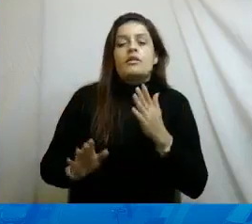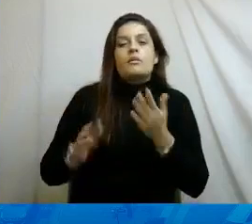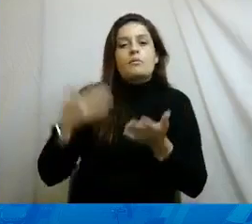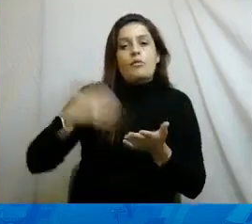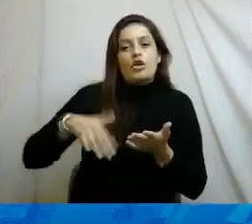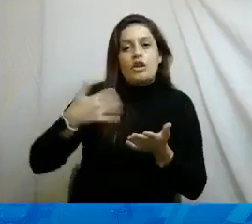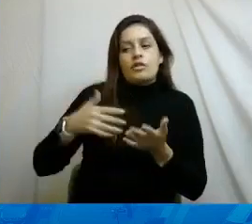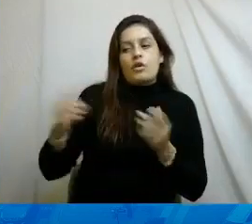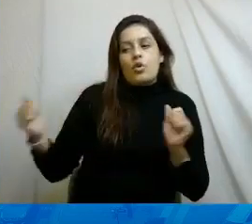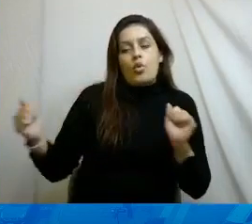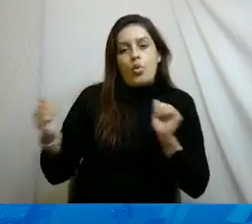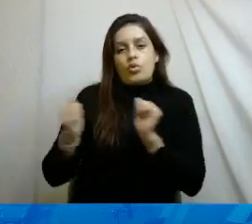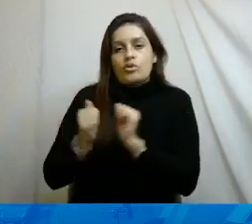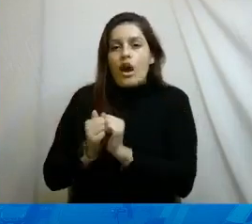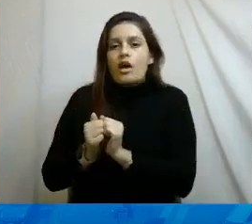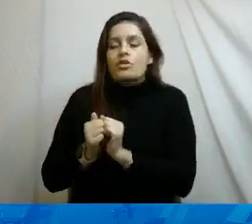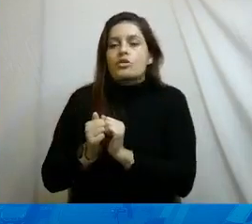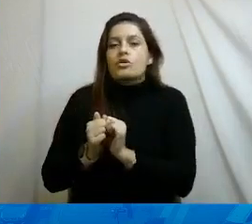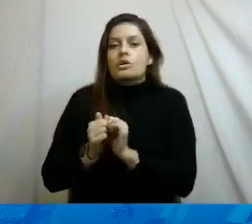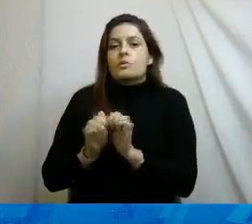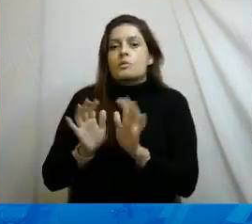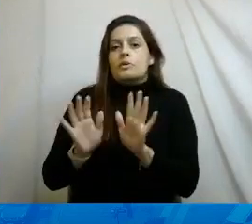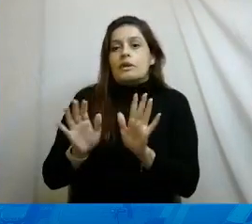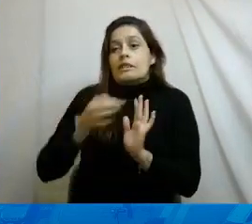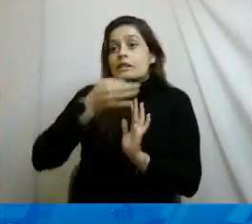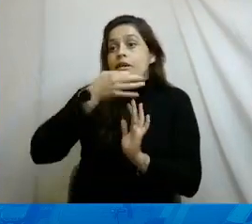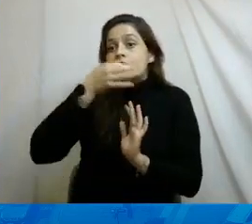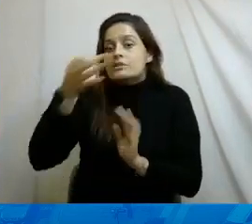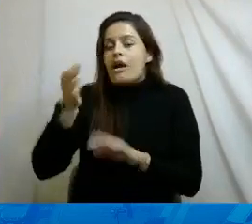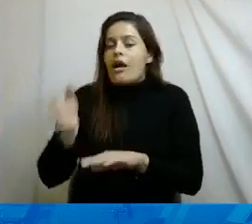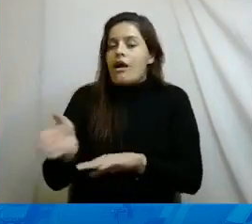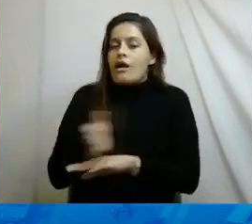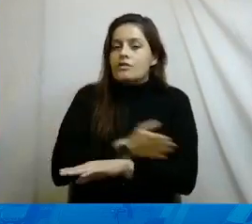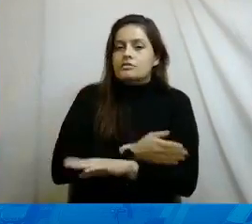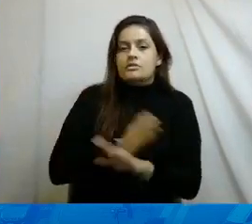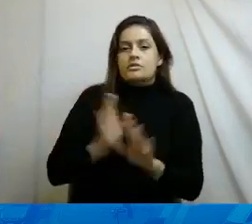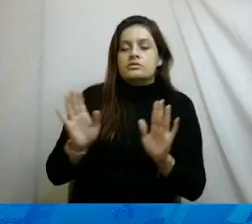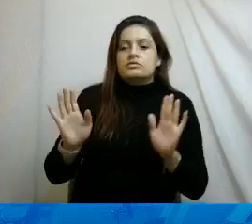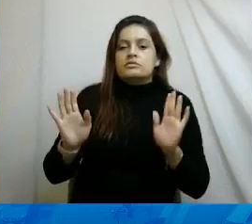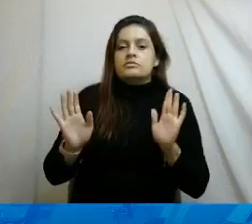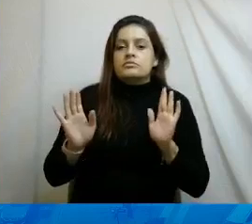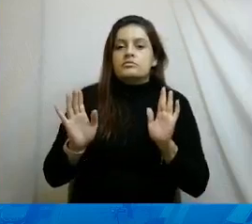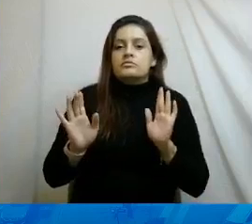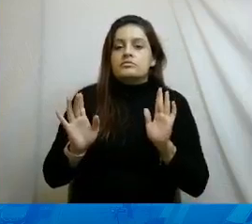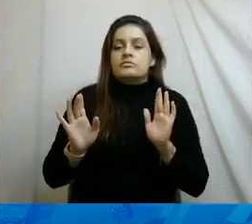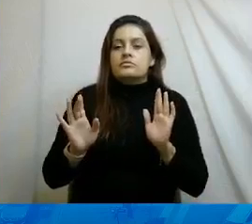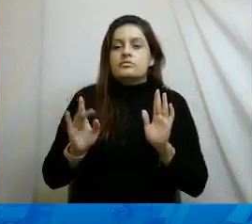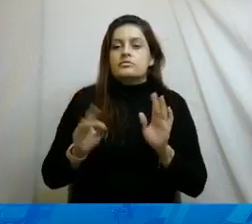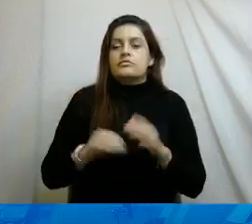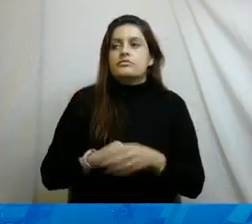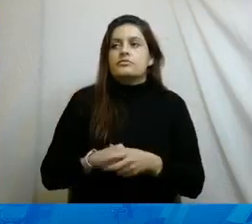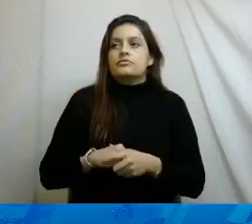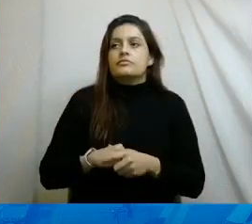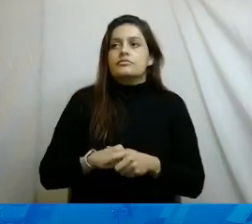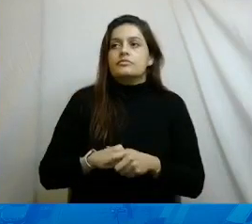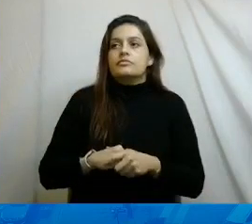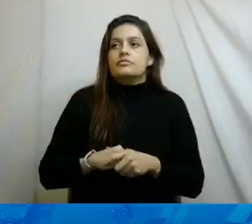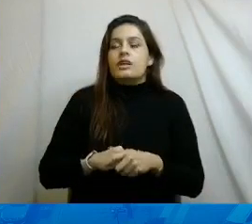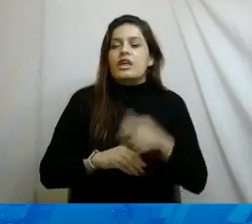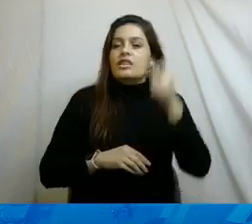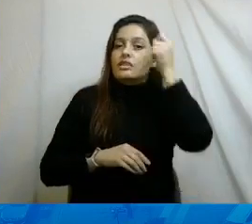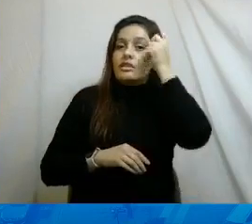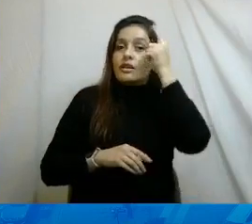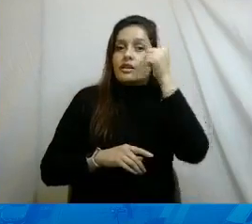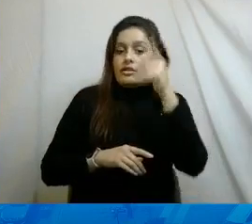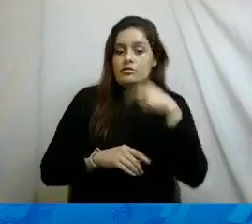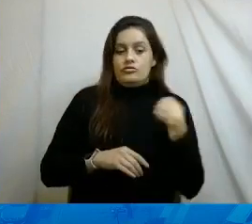la voluntad de que antes de emitir un comunicado, incluso, independiente de lo legal, ¿cierto? Independiente que están en lo justo, entender que los que